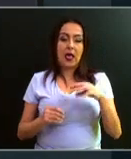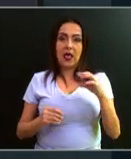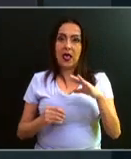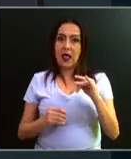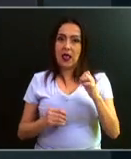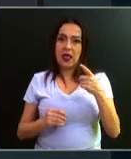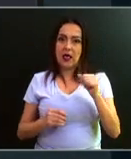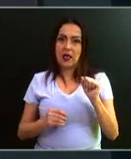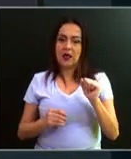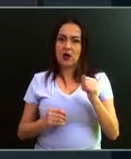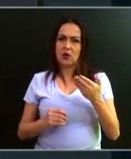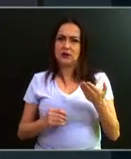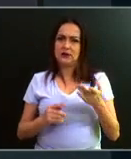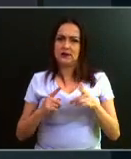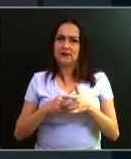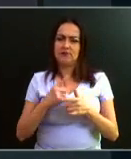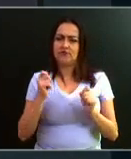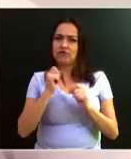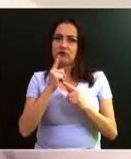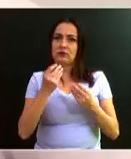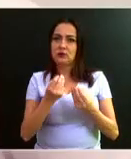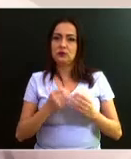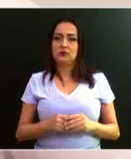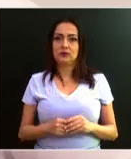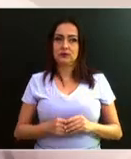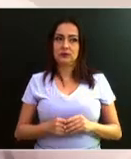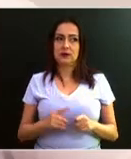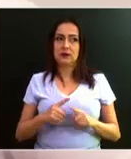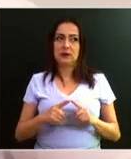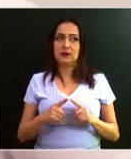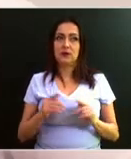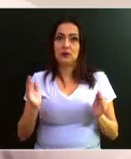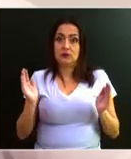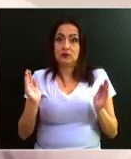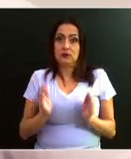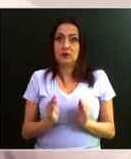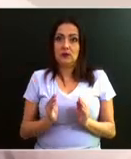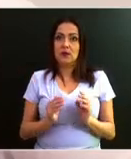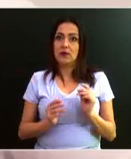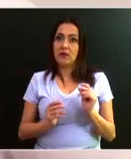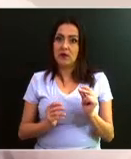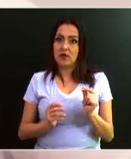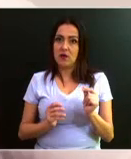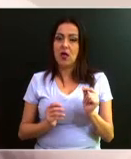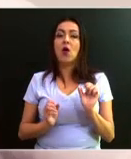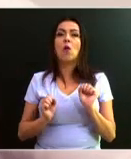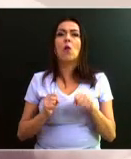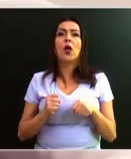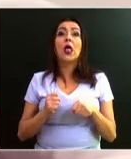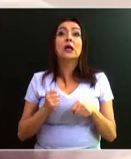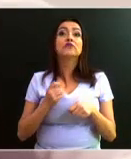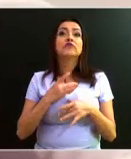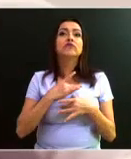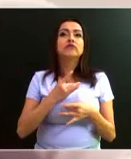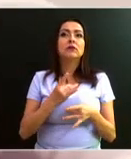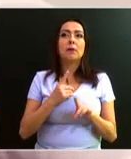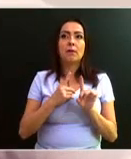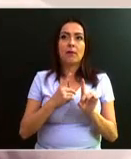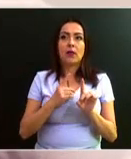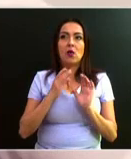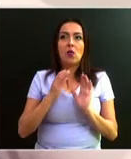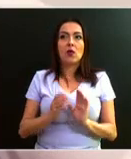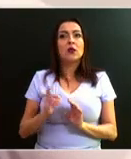plantas, de cosas que uno a veces se sorprende mucho. Perder peso de forma rápida puede sonar atractivo, pero el